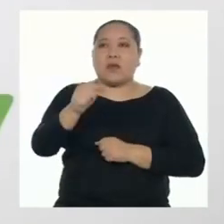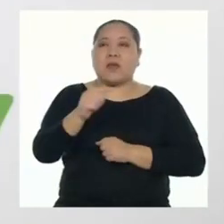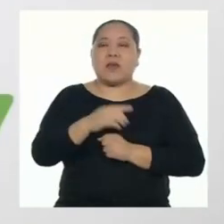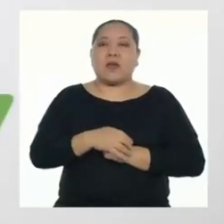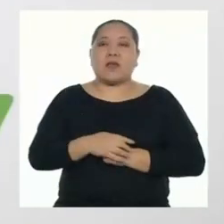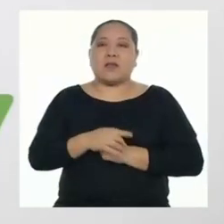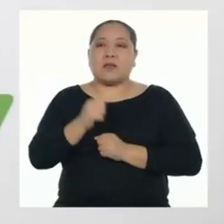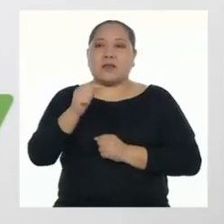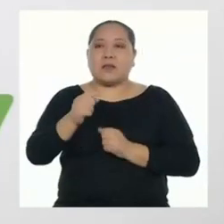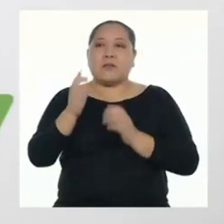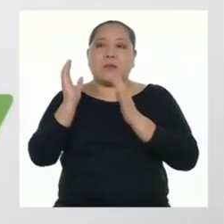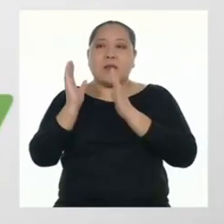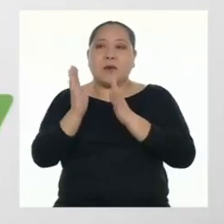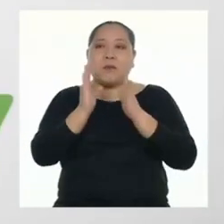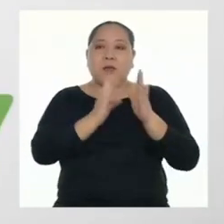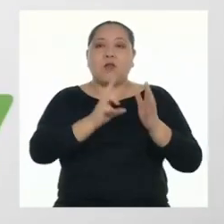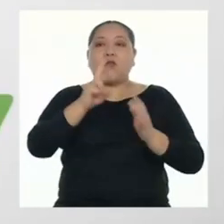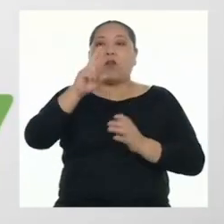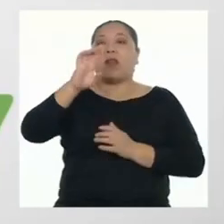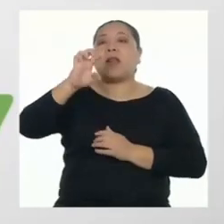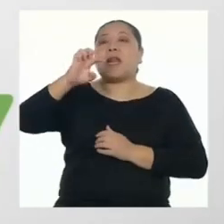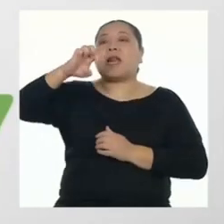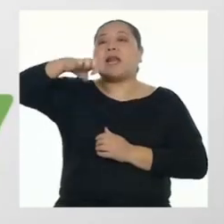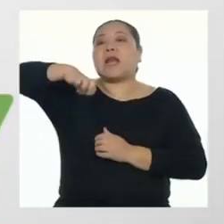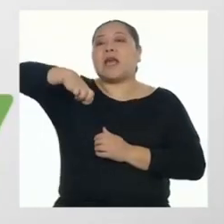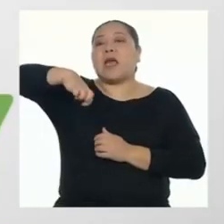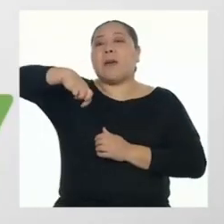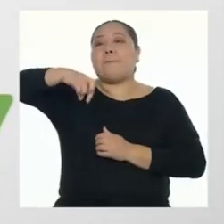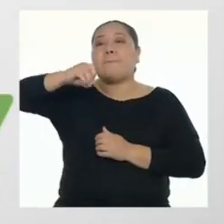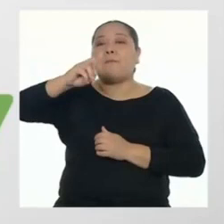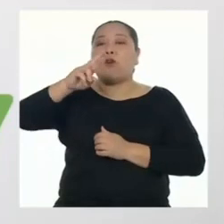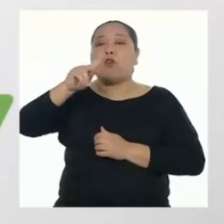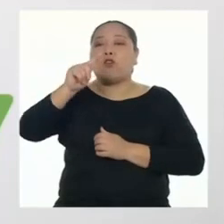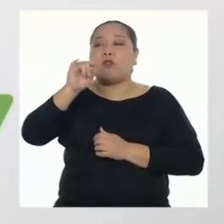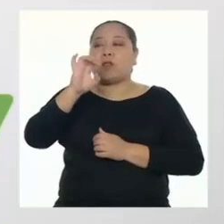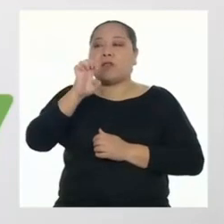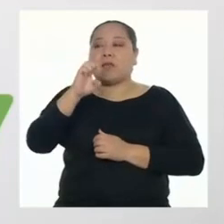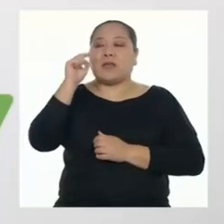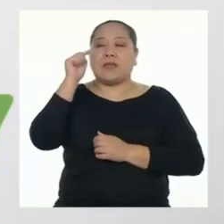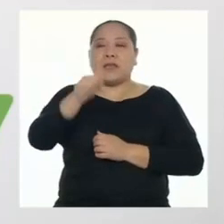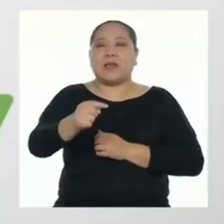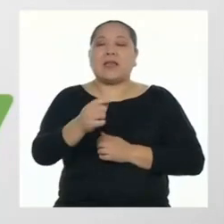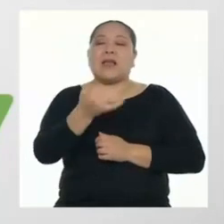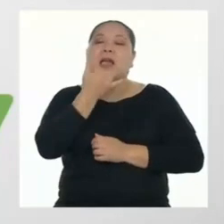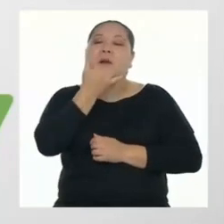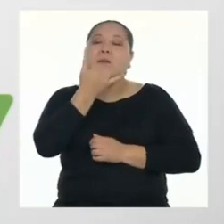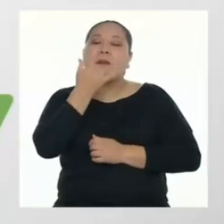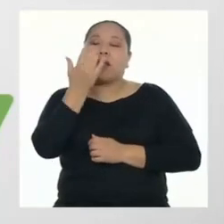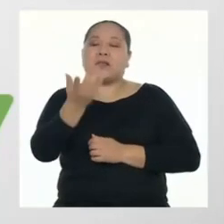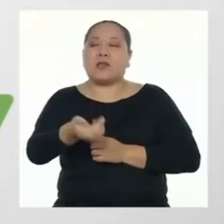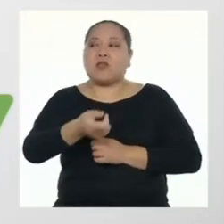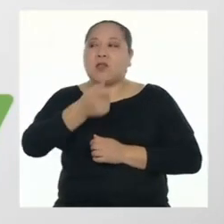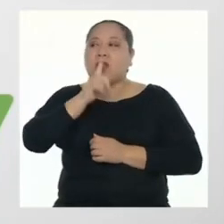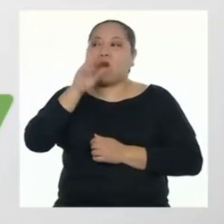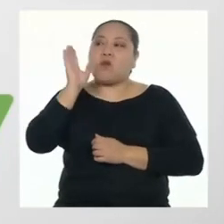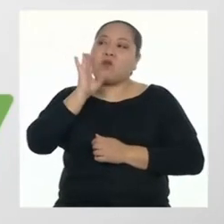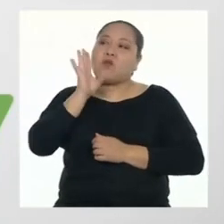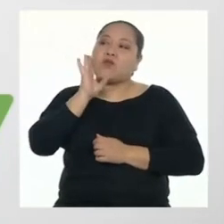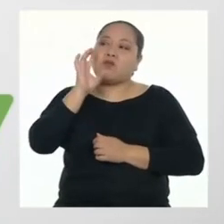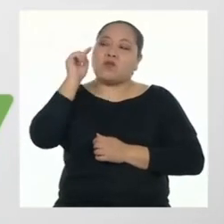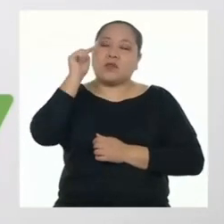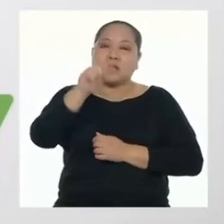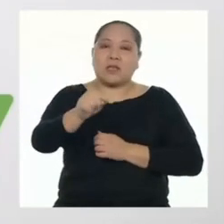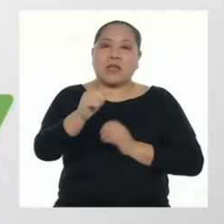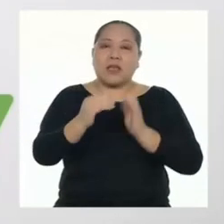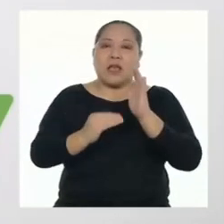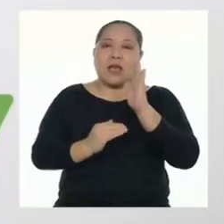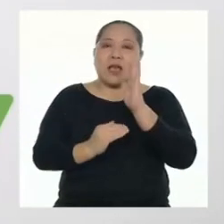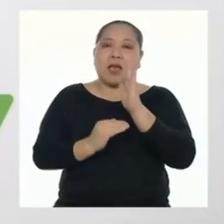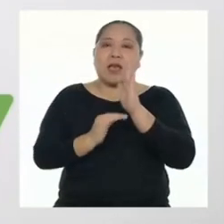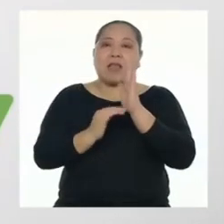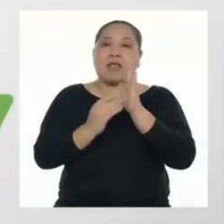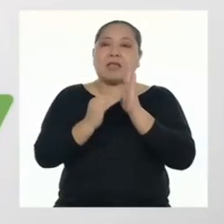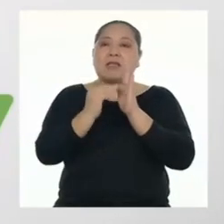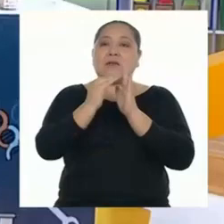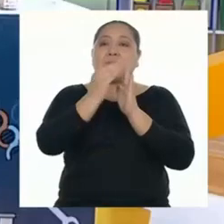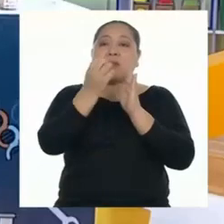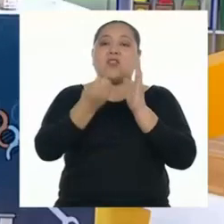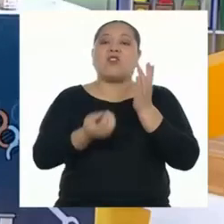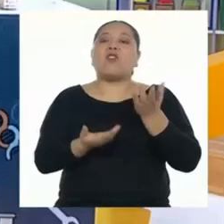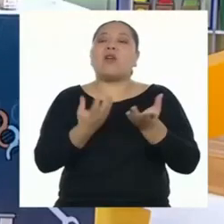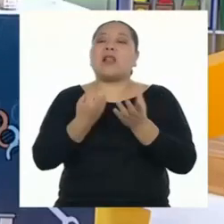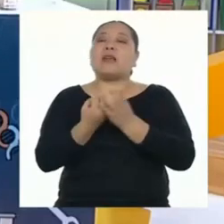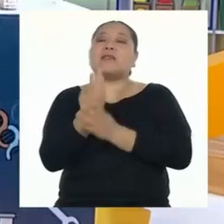es elaborar un reporte de indagación sobre el efecto que puede tener el agua contaminada en el crecimiento de las